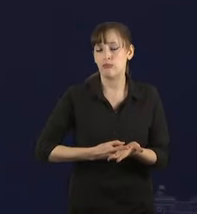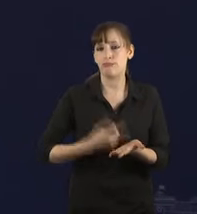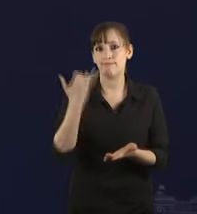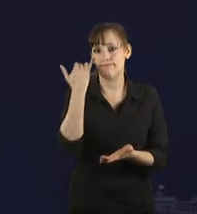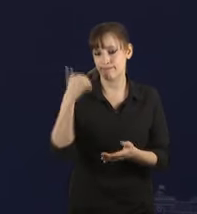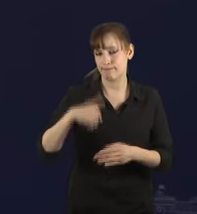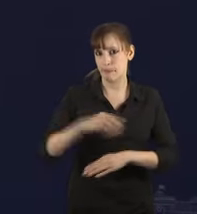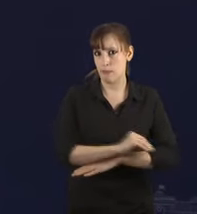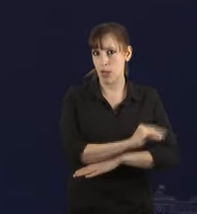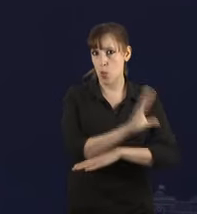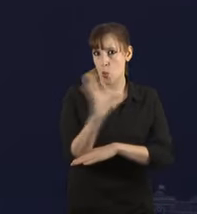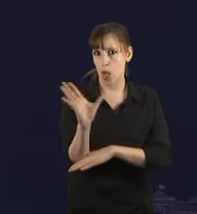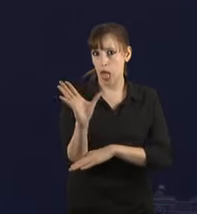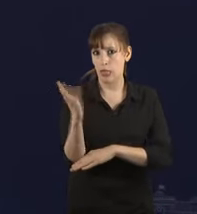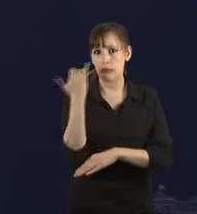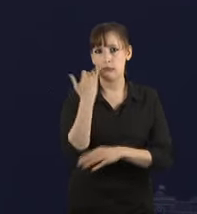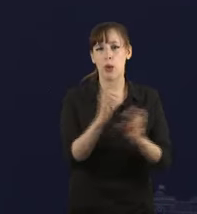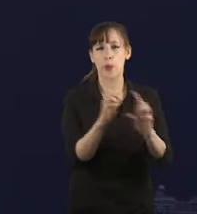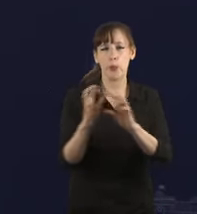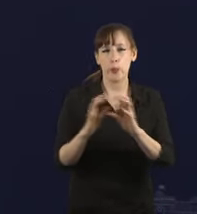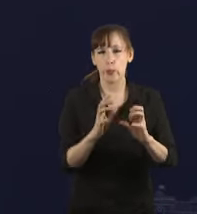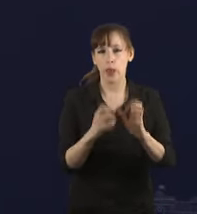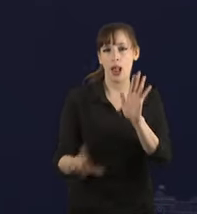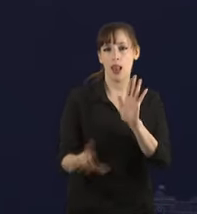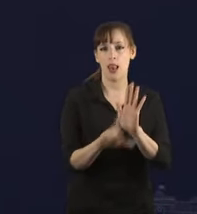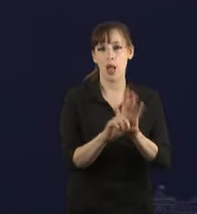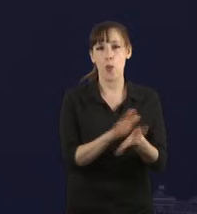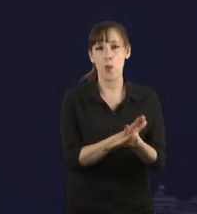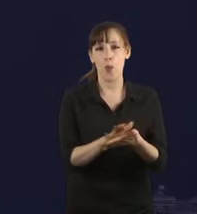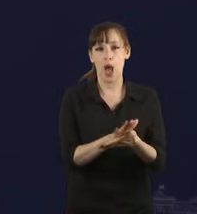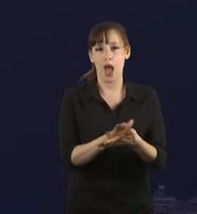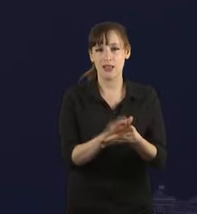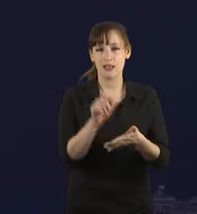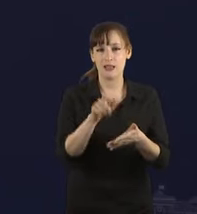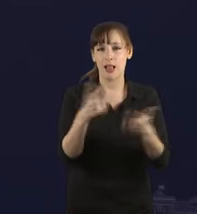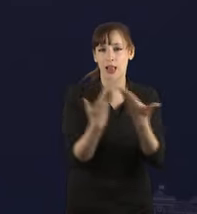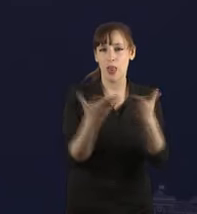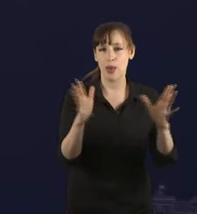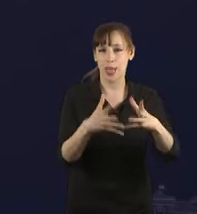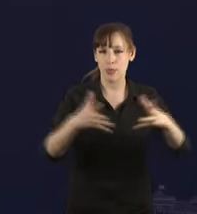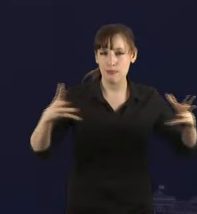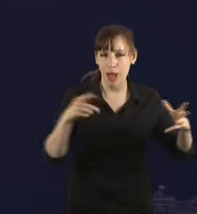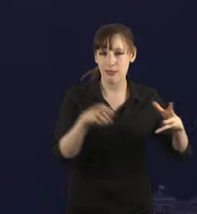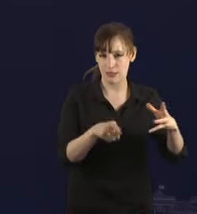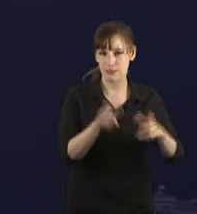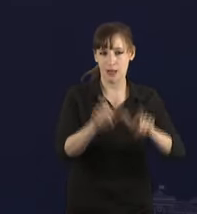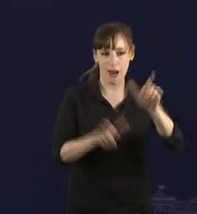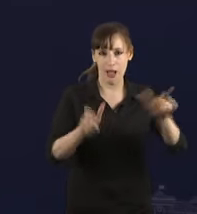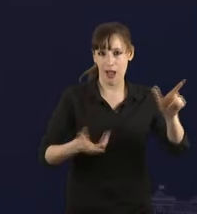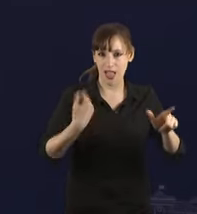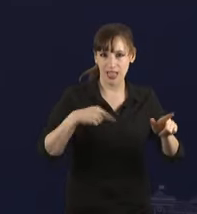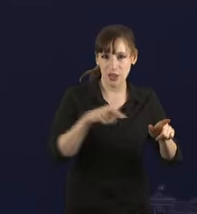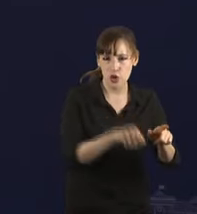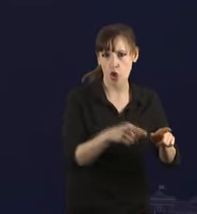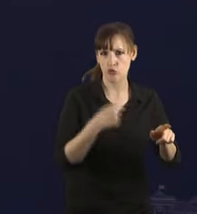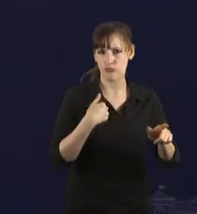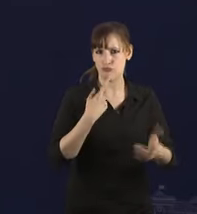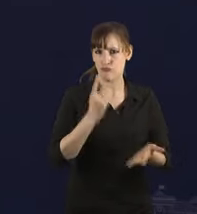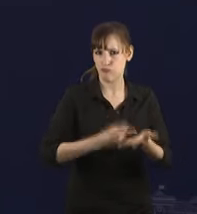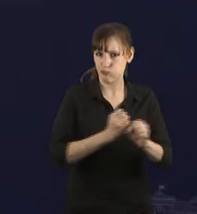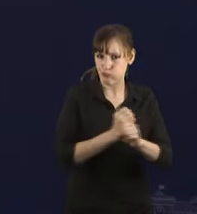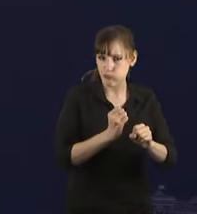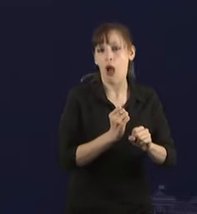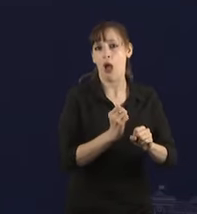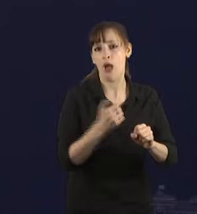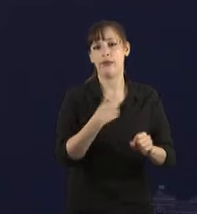madrugada la ley bases y puntos de partida para la libertad de los argentinos quiero destacar simplemente el compromiso de